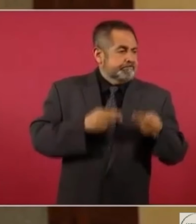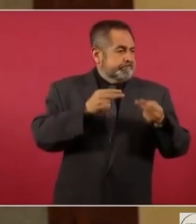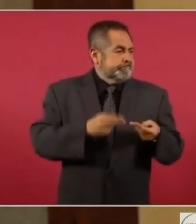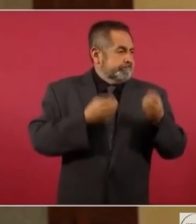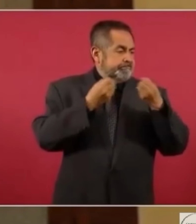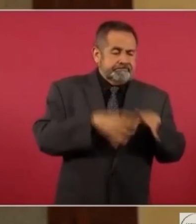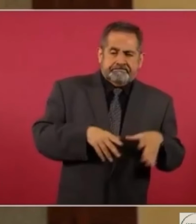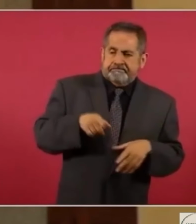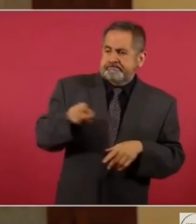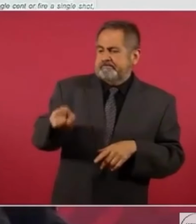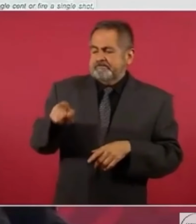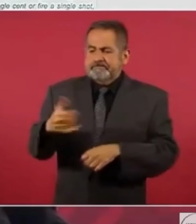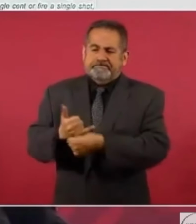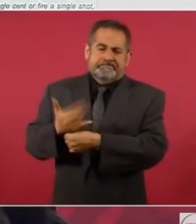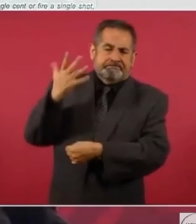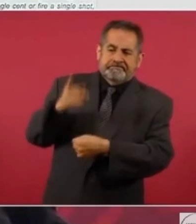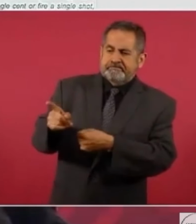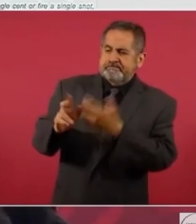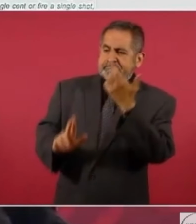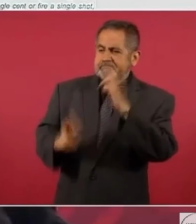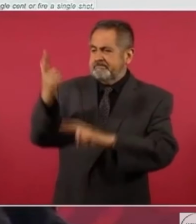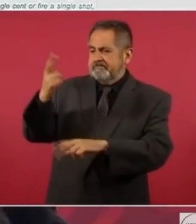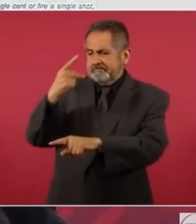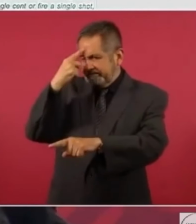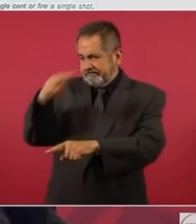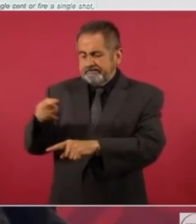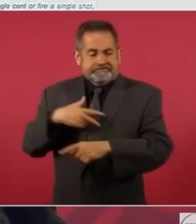norteamericanas, principalmente petroleras.